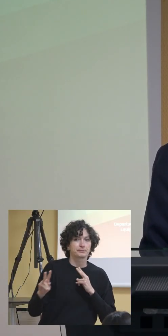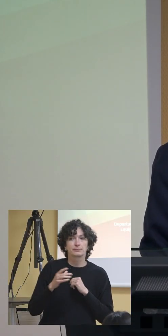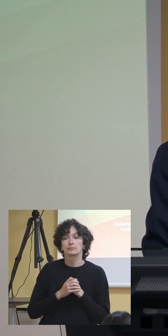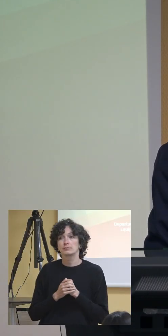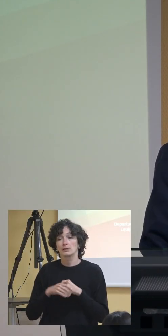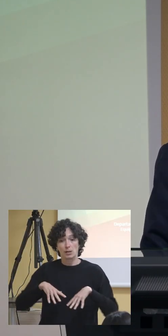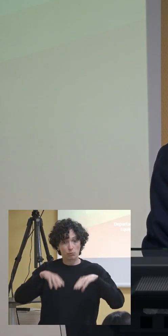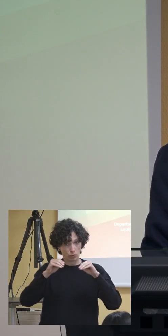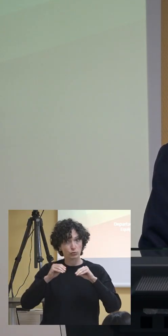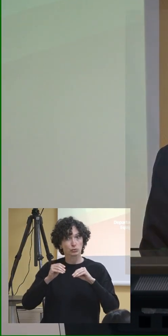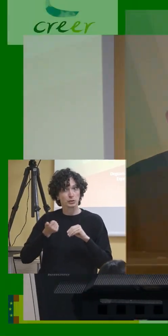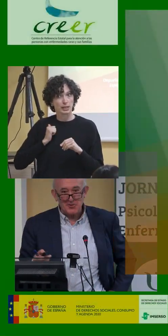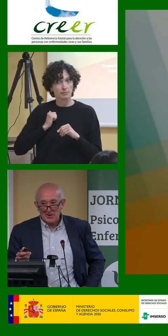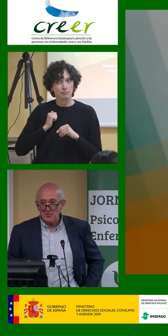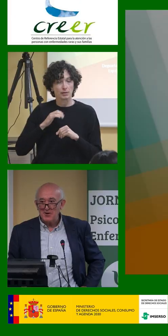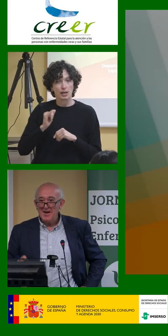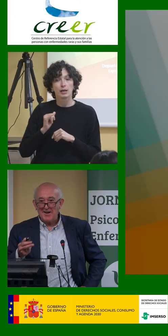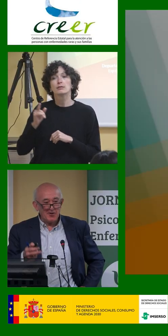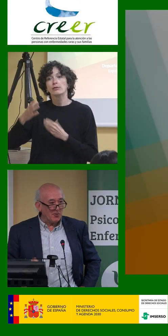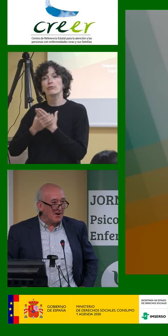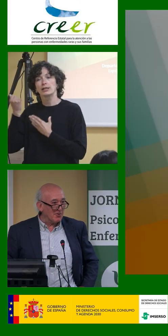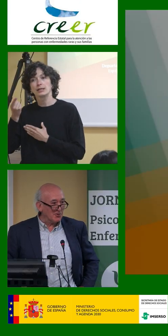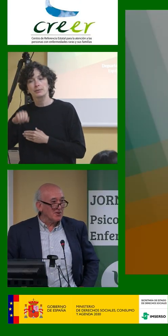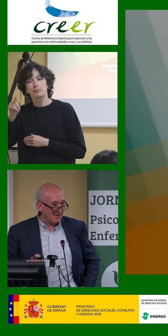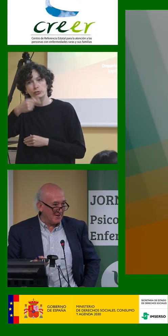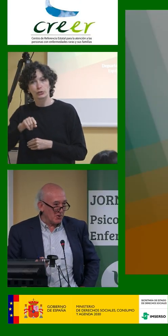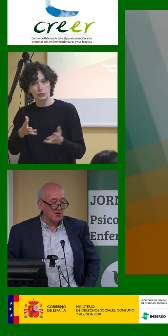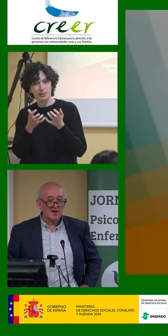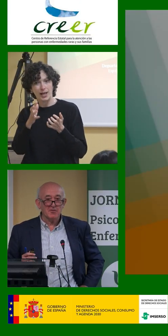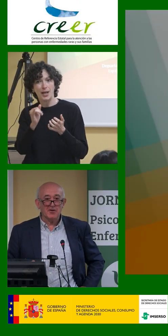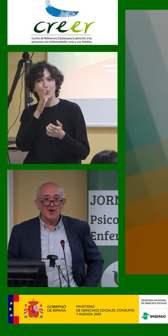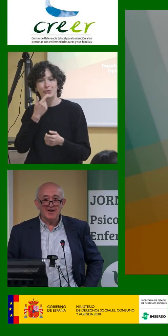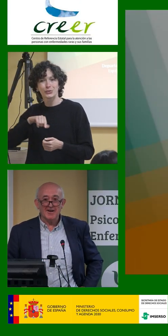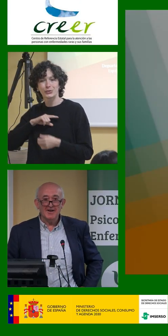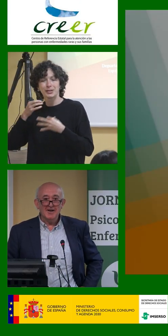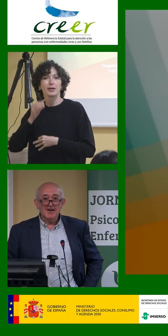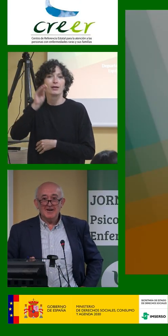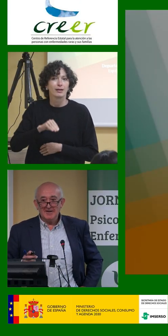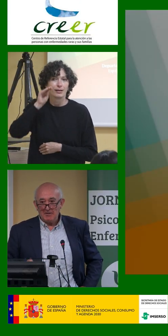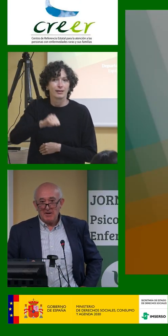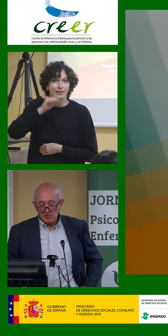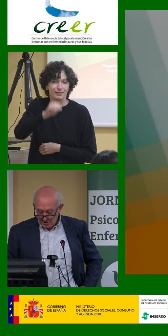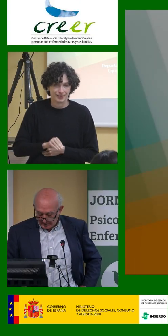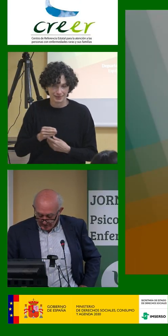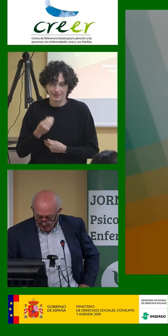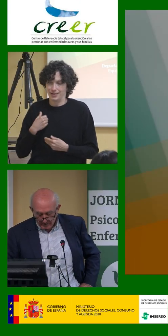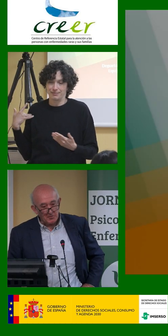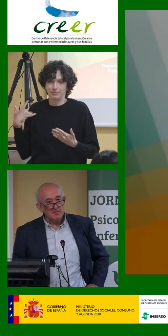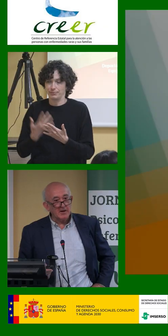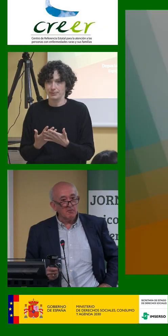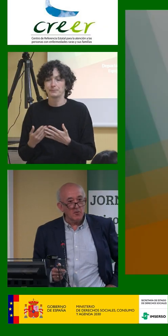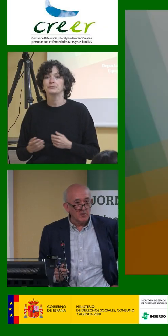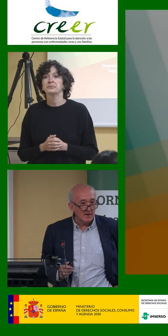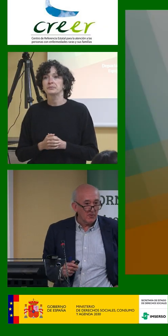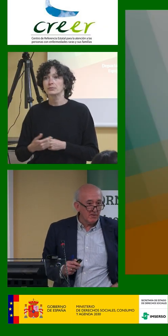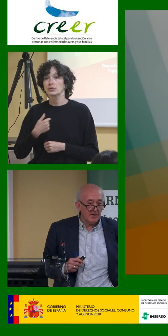la tenéis, o sea, jugáis con ventajas, nosotros tenemos que recurrir a vosotros y os seguiremos dando la lata, trabajamos con hospitales también. Os voy a